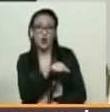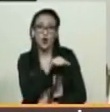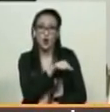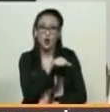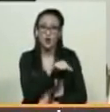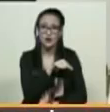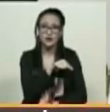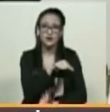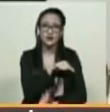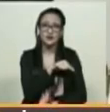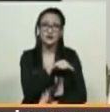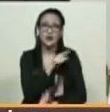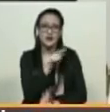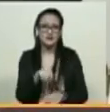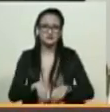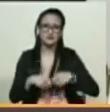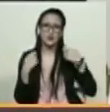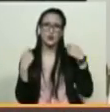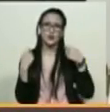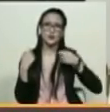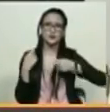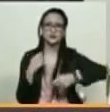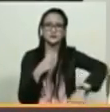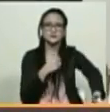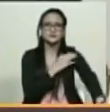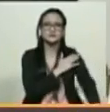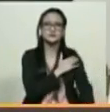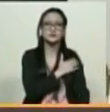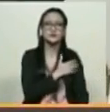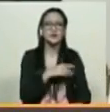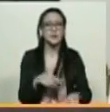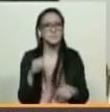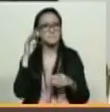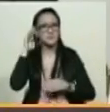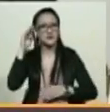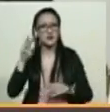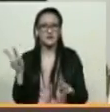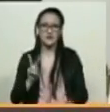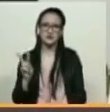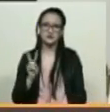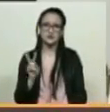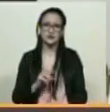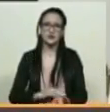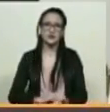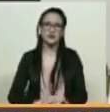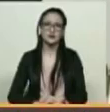Julio Borges traicionó militares venezolanos que ya tenía